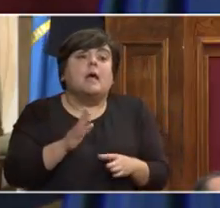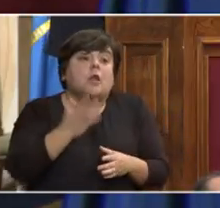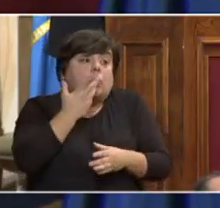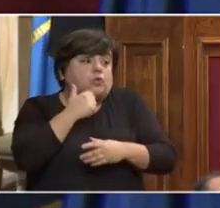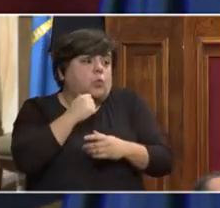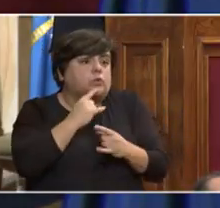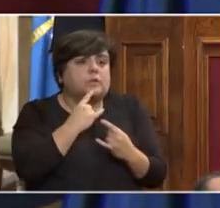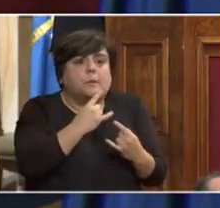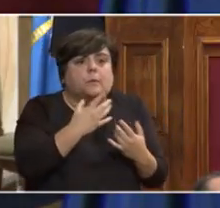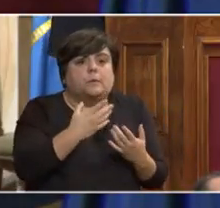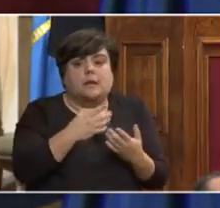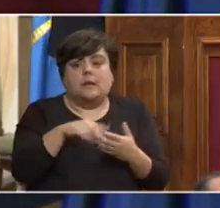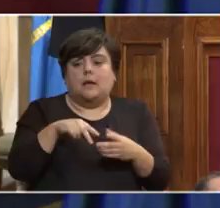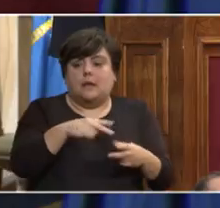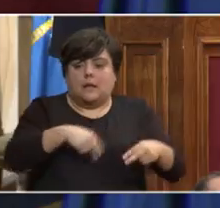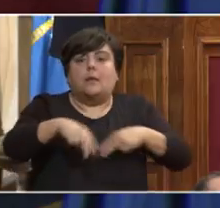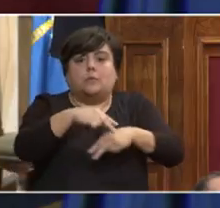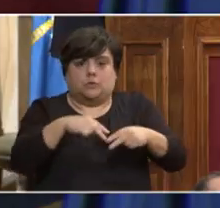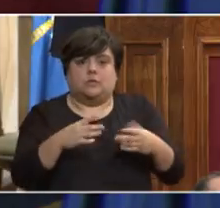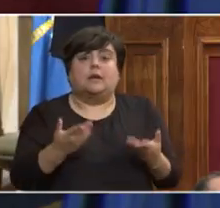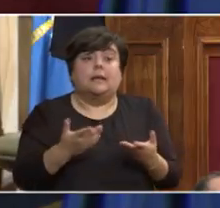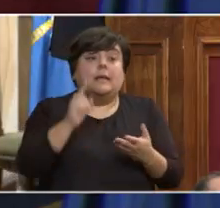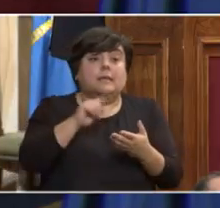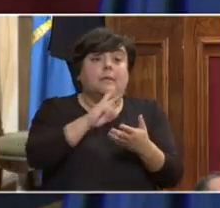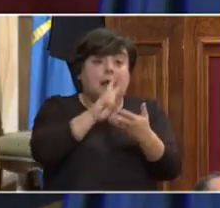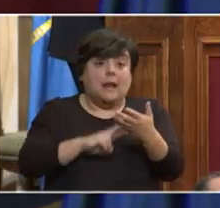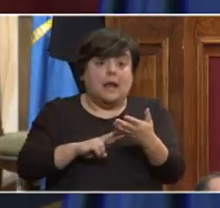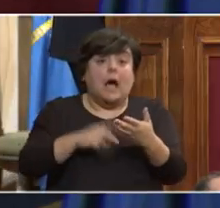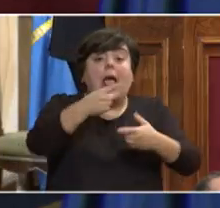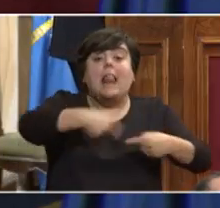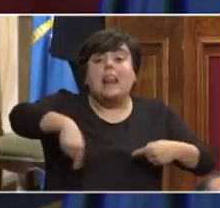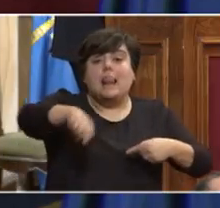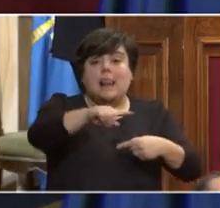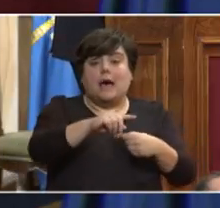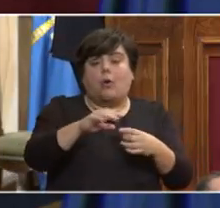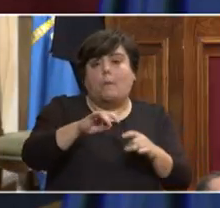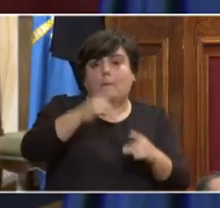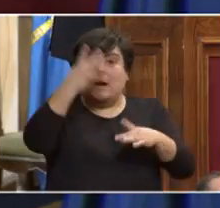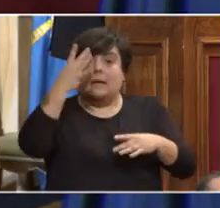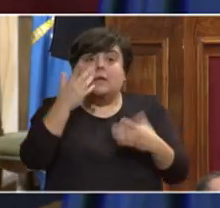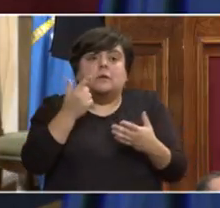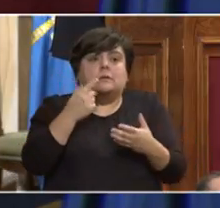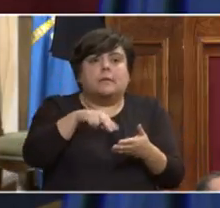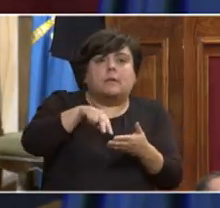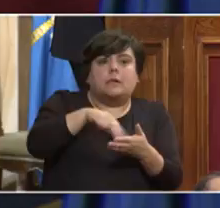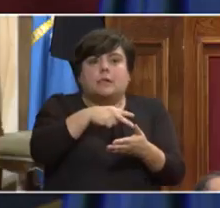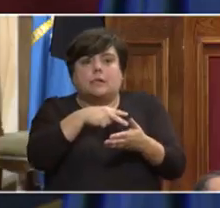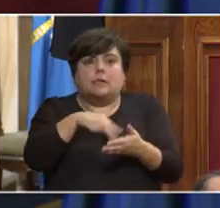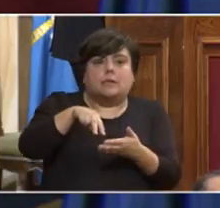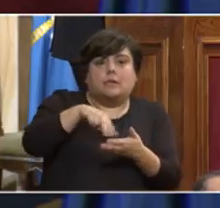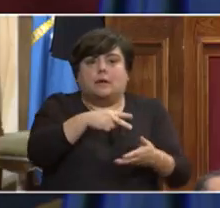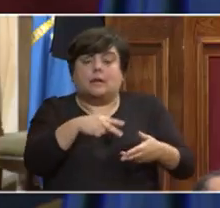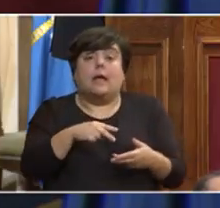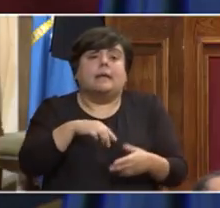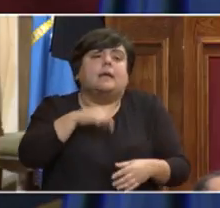Cada vez que incluimos en nuestro espectáculo el ballet leído El lago encantado, sentimos que se nos van los pies para cualquier lado, que se nos va